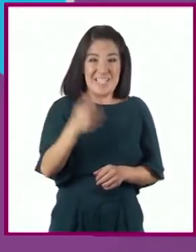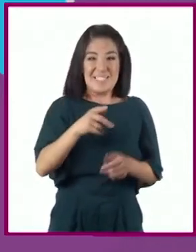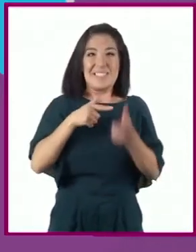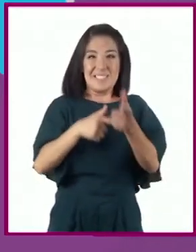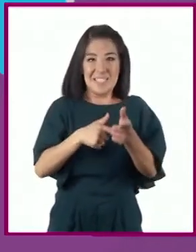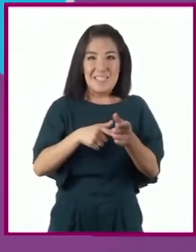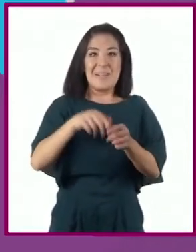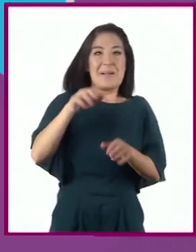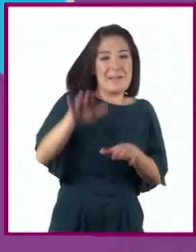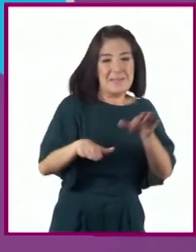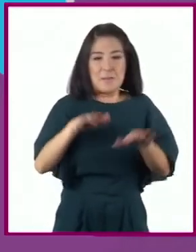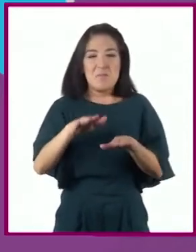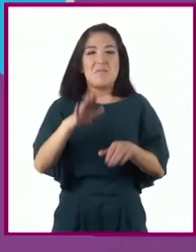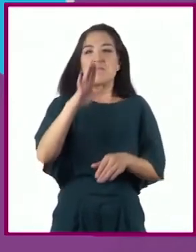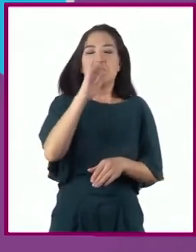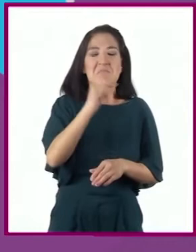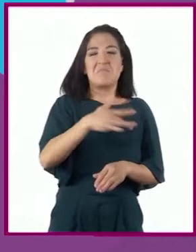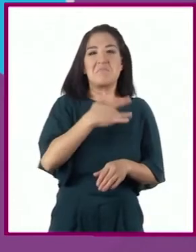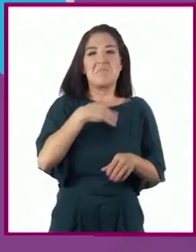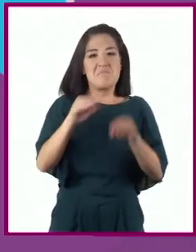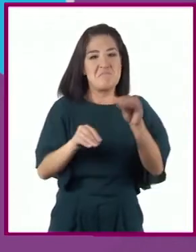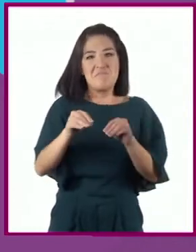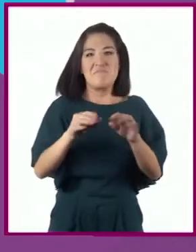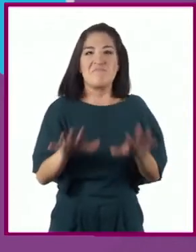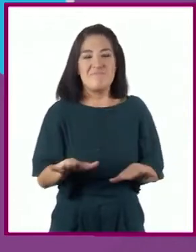papel color crema.